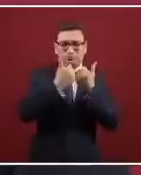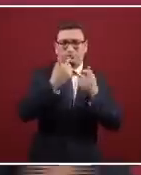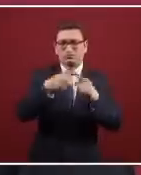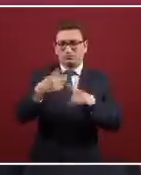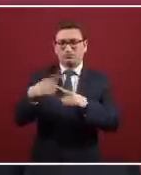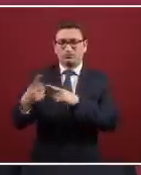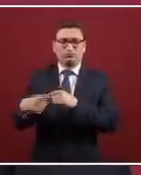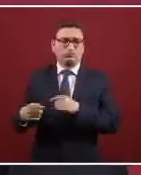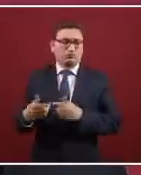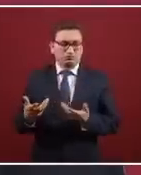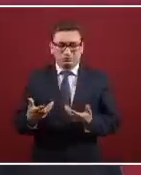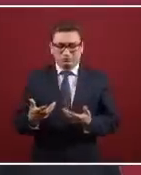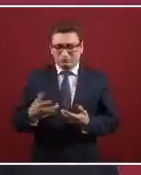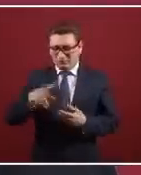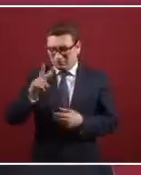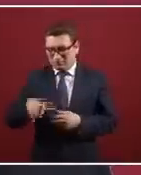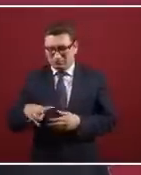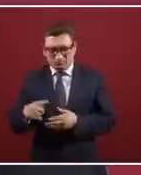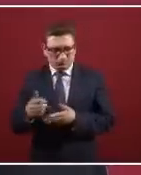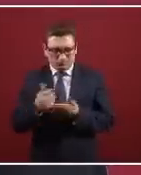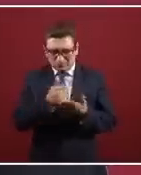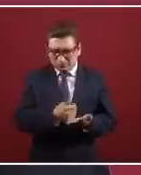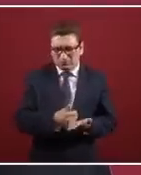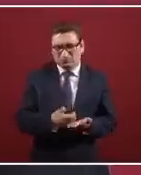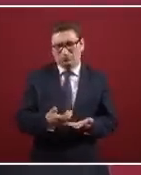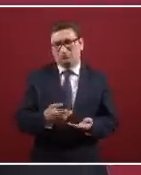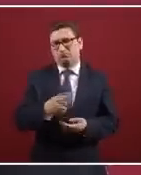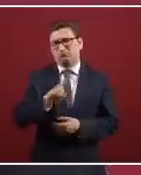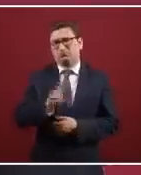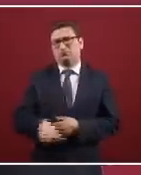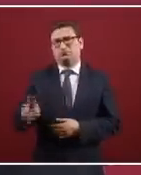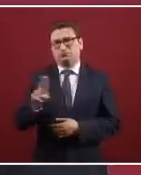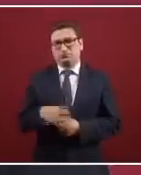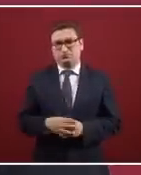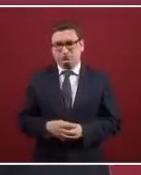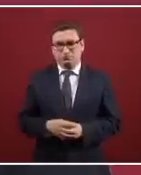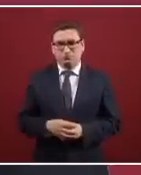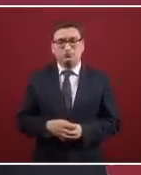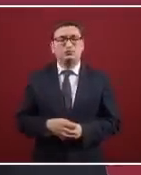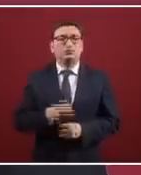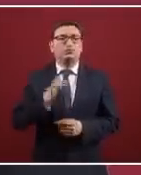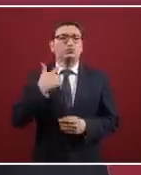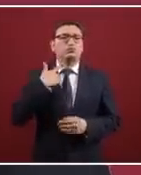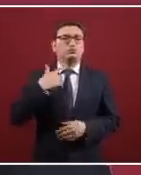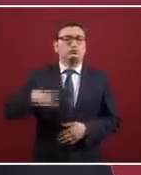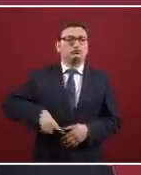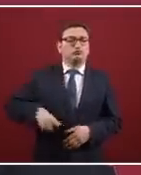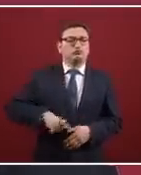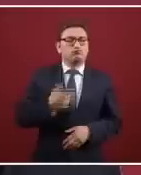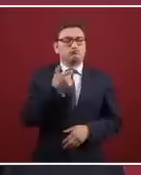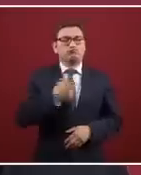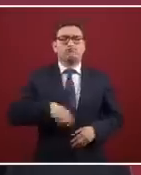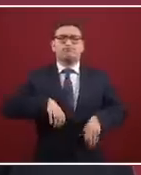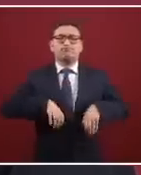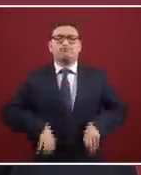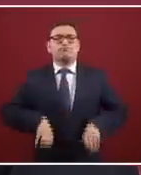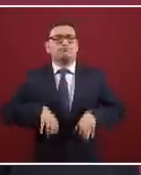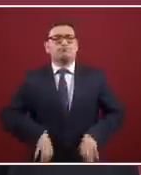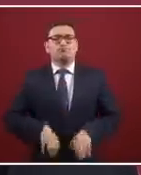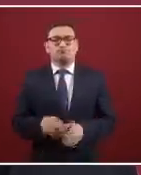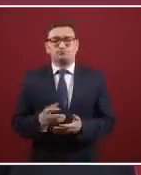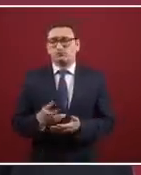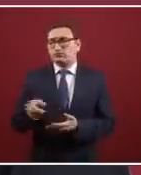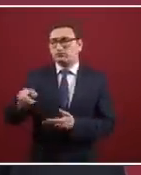Nunca vieron nada, saquearon al país y el Instituto